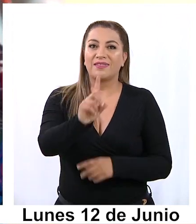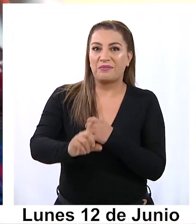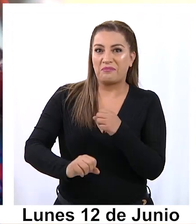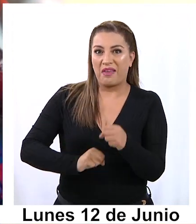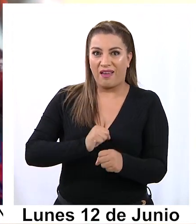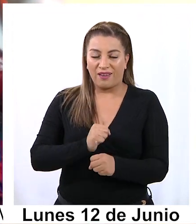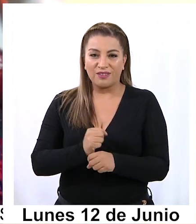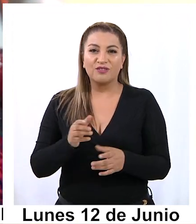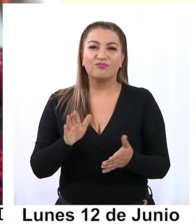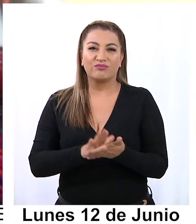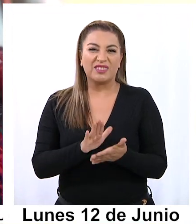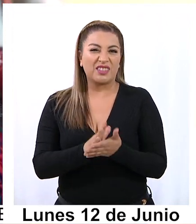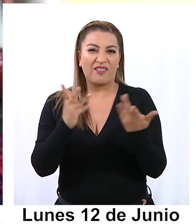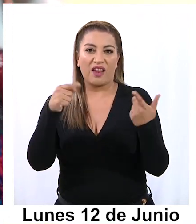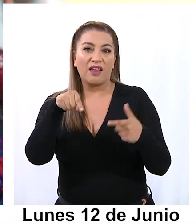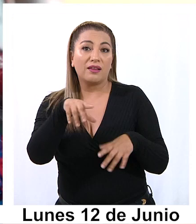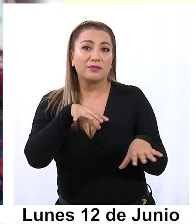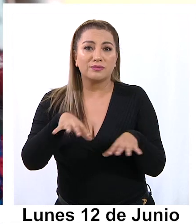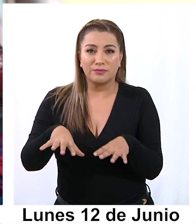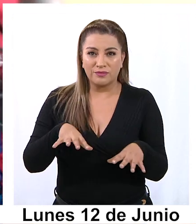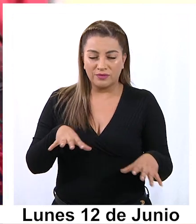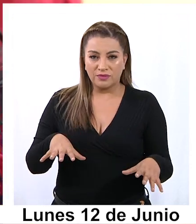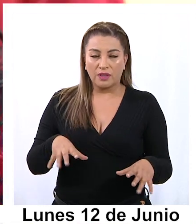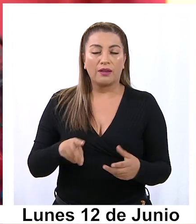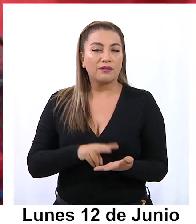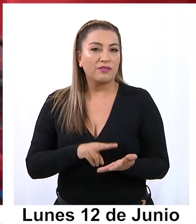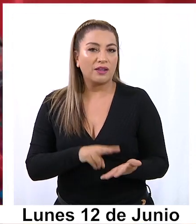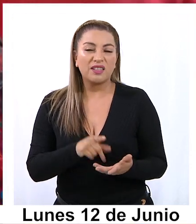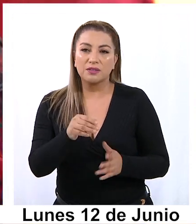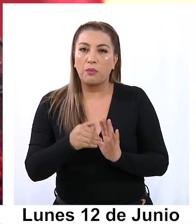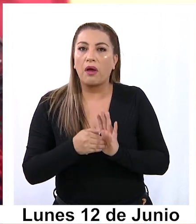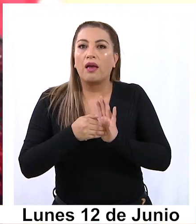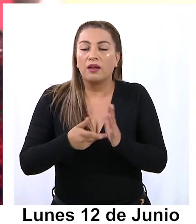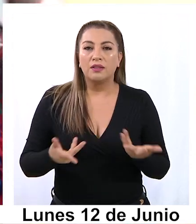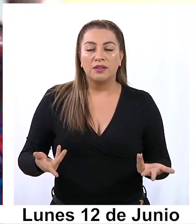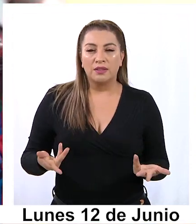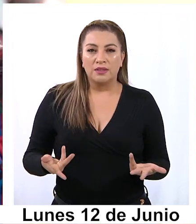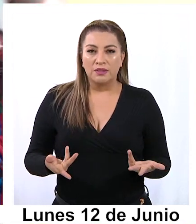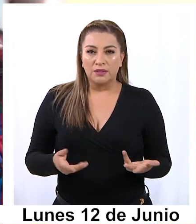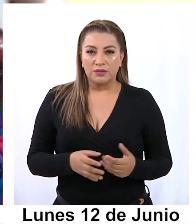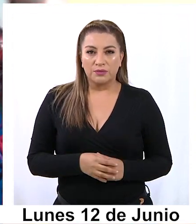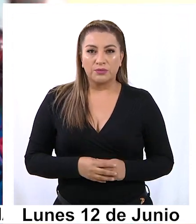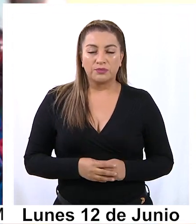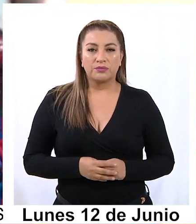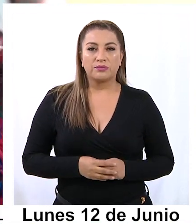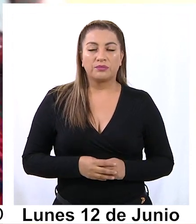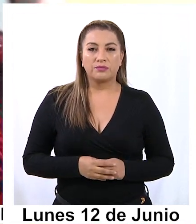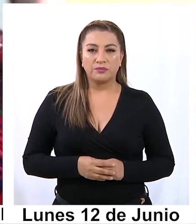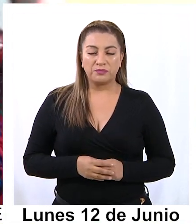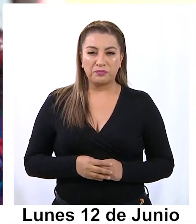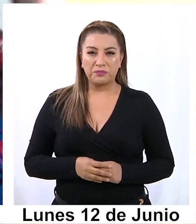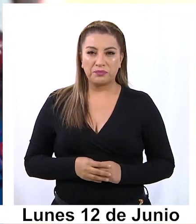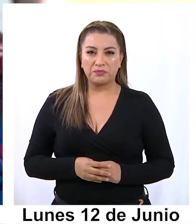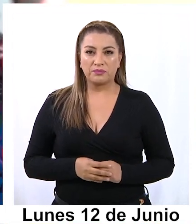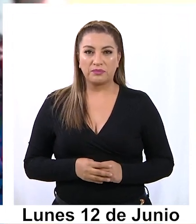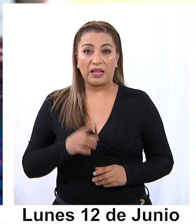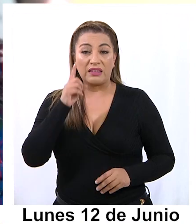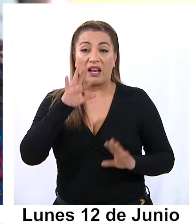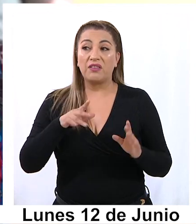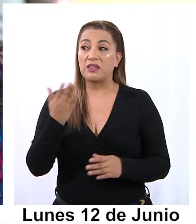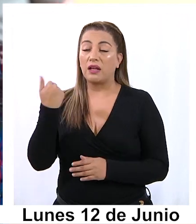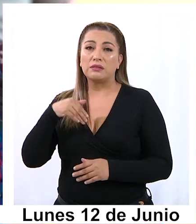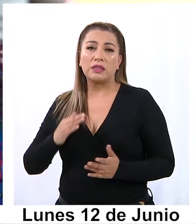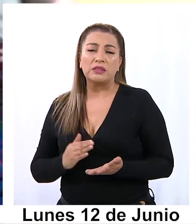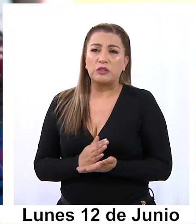año y esta actividad claramente demuestra que a pesar de que quizás en un